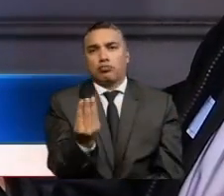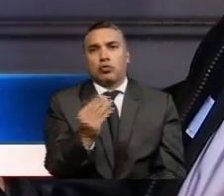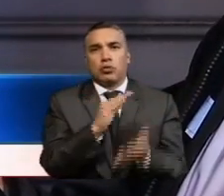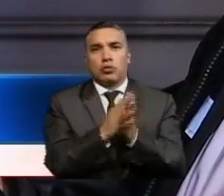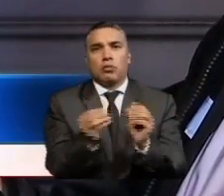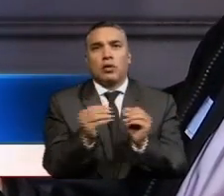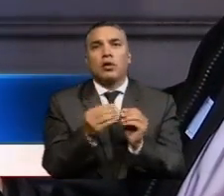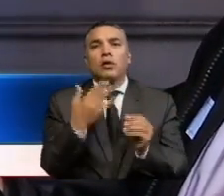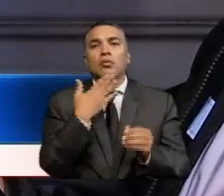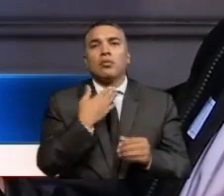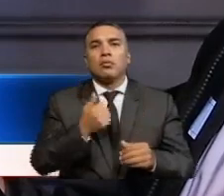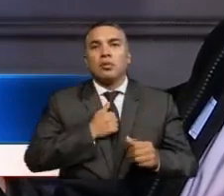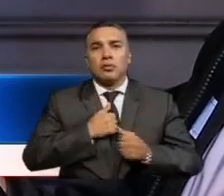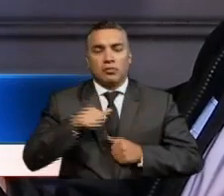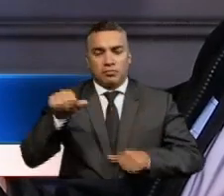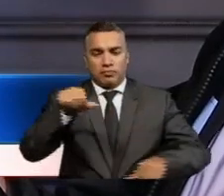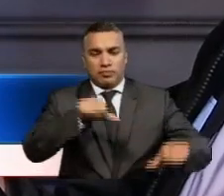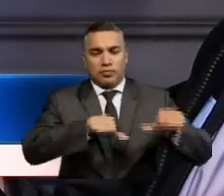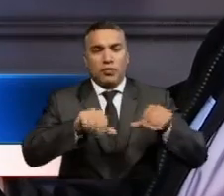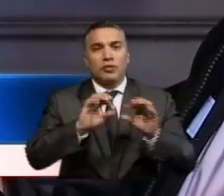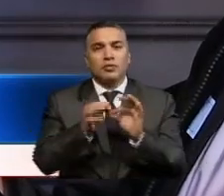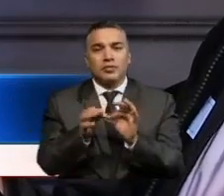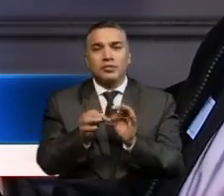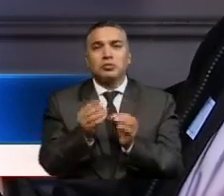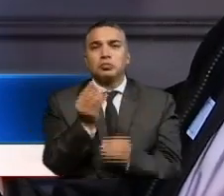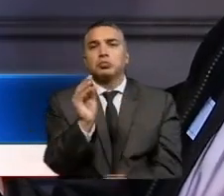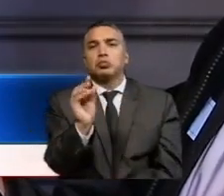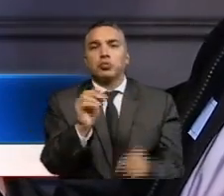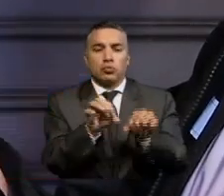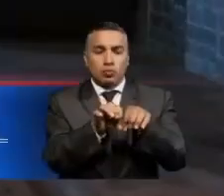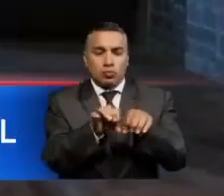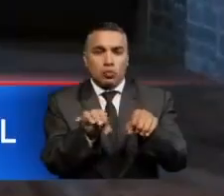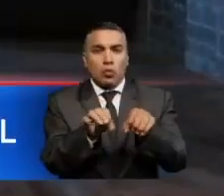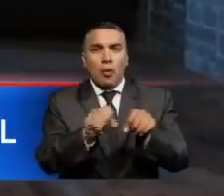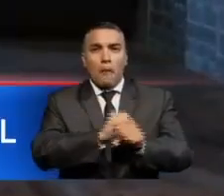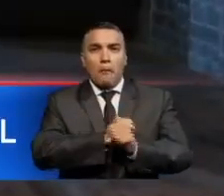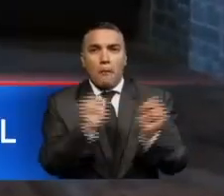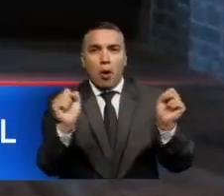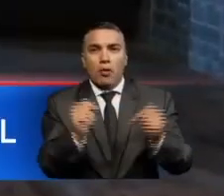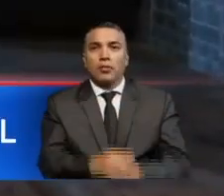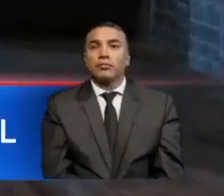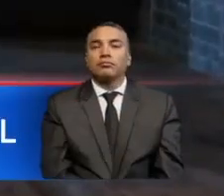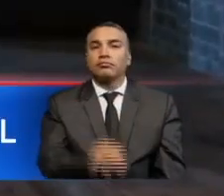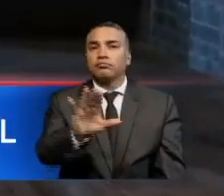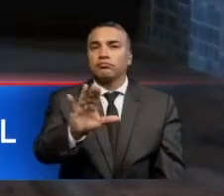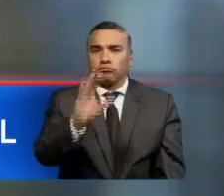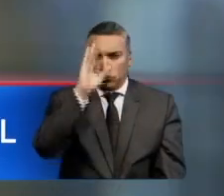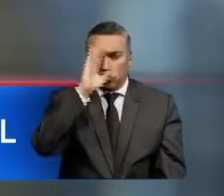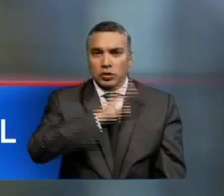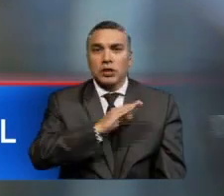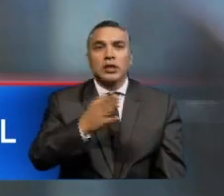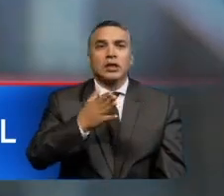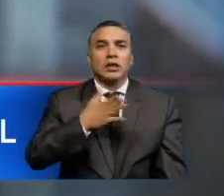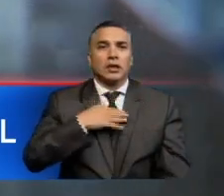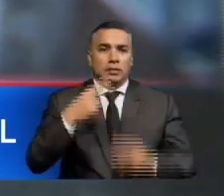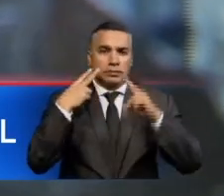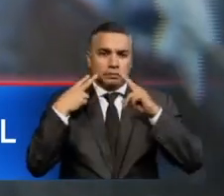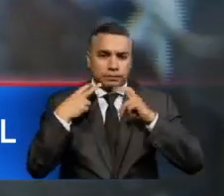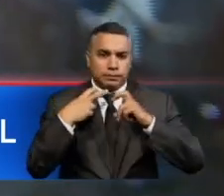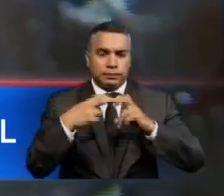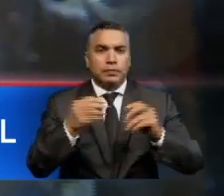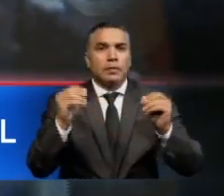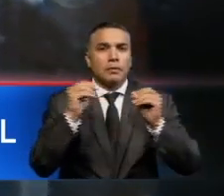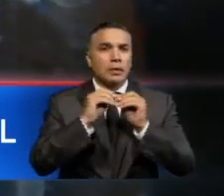algo tipo artesanal que me supo manifestar el compañero, sin nada de importancia. La policía investiga este suceso para establecer